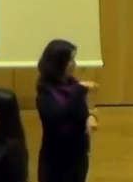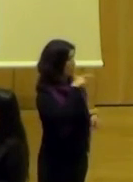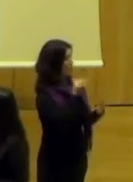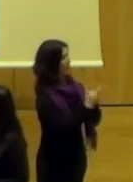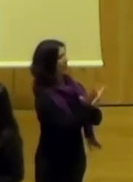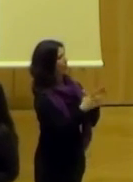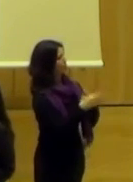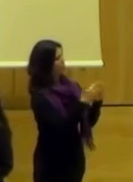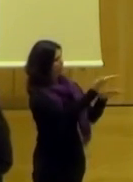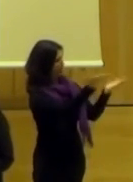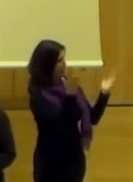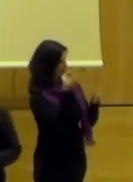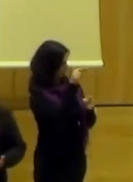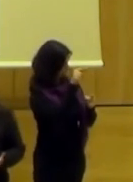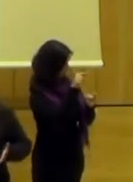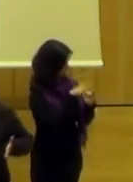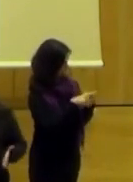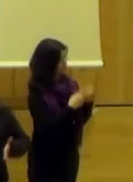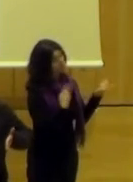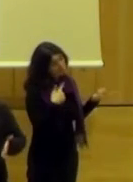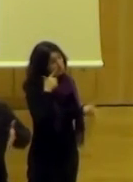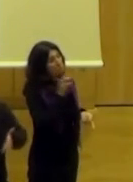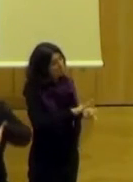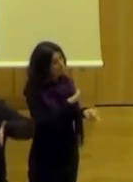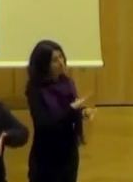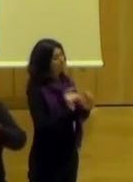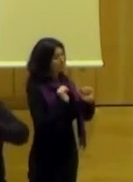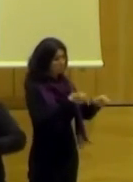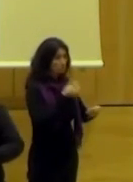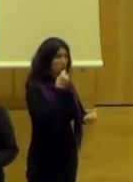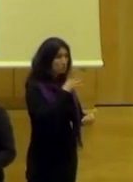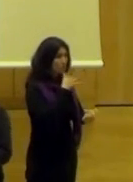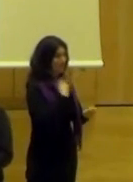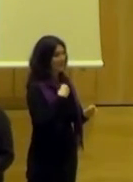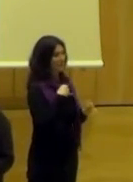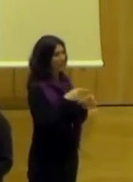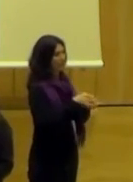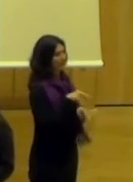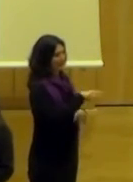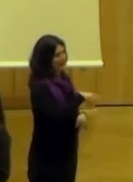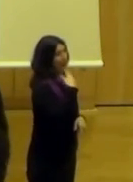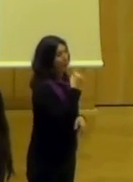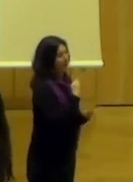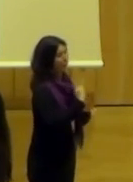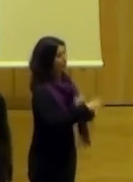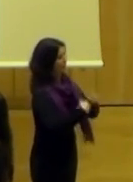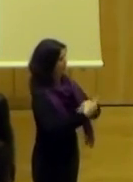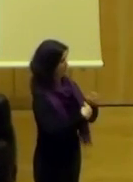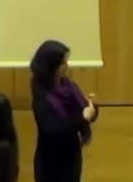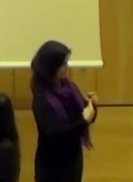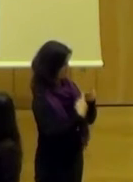vida social, digamos, ¿no? Entonces, bueno, nos pareció una buena entrada también a través de los chavales y de sus